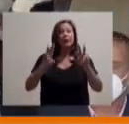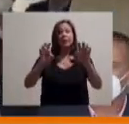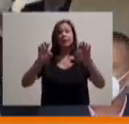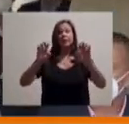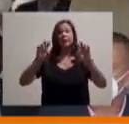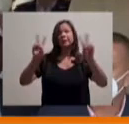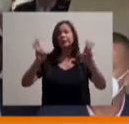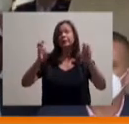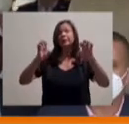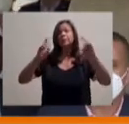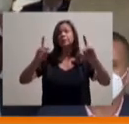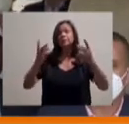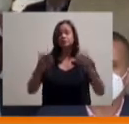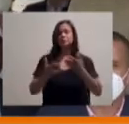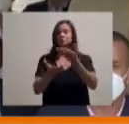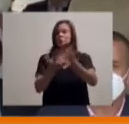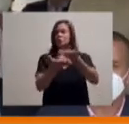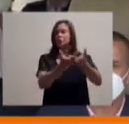virtual.